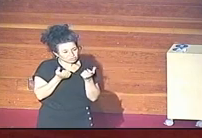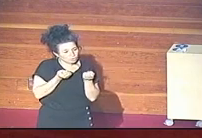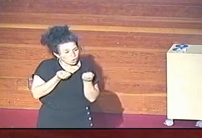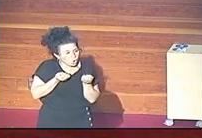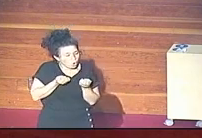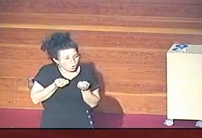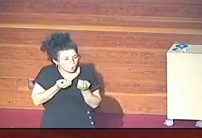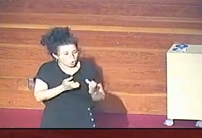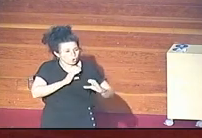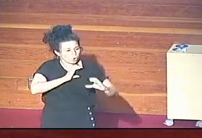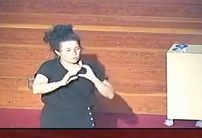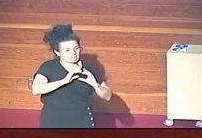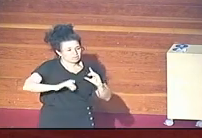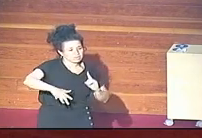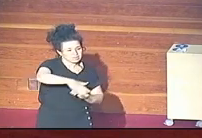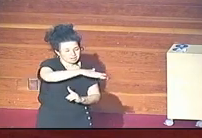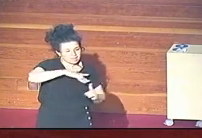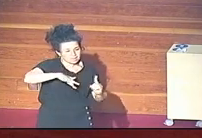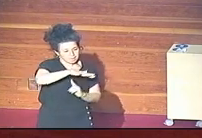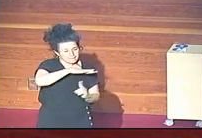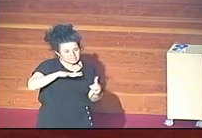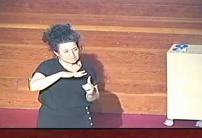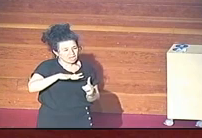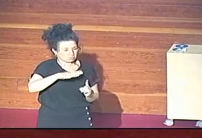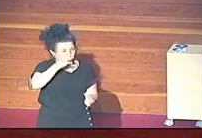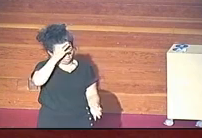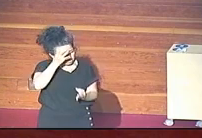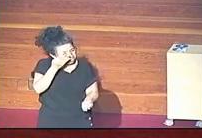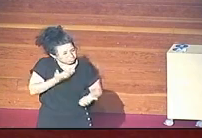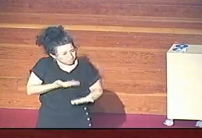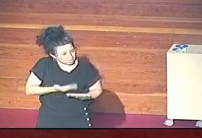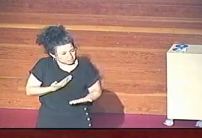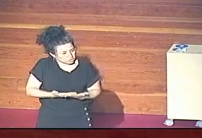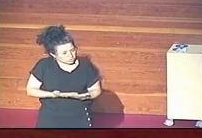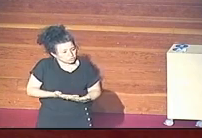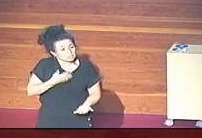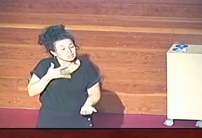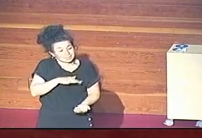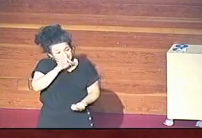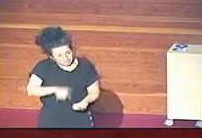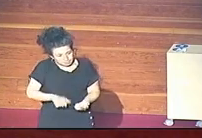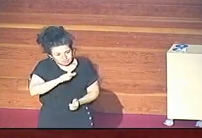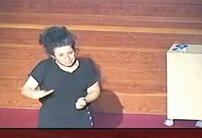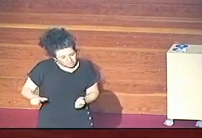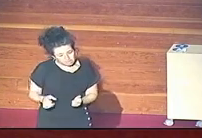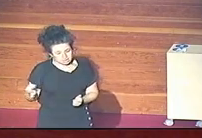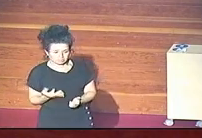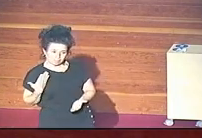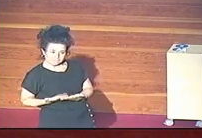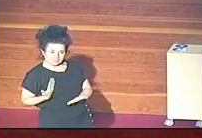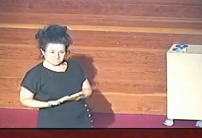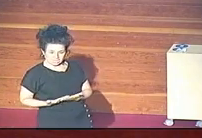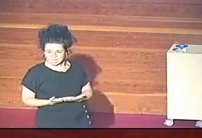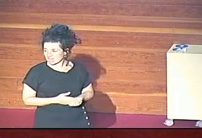ambiental y con datos y luego contar con verificadores eso ahora bueno conocerán